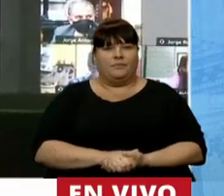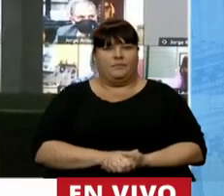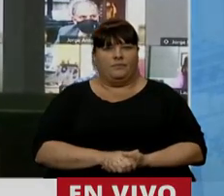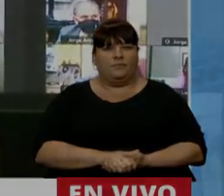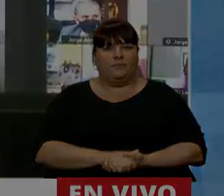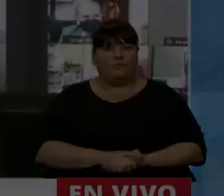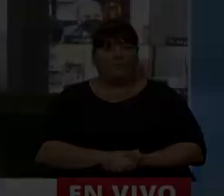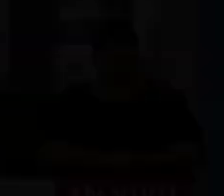Gracias, diputada.